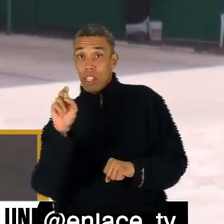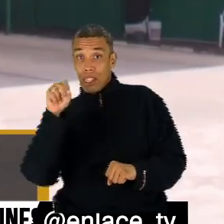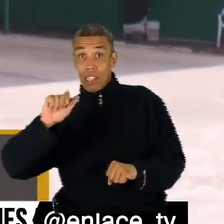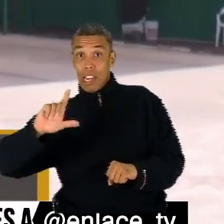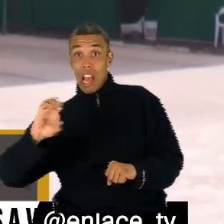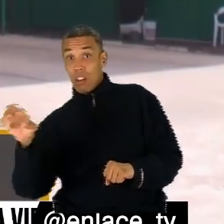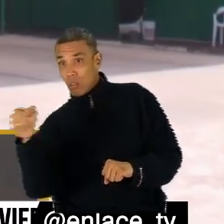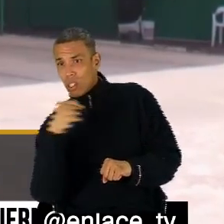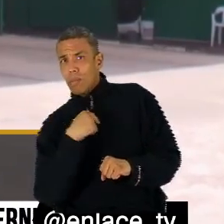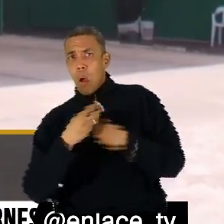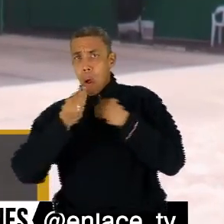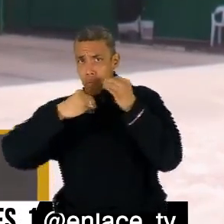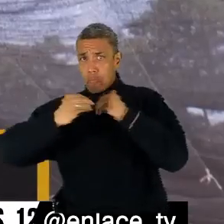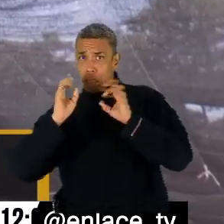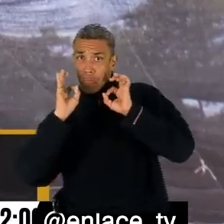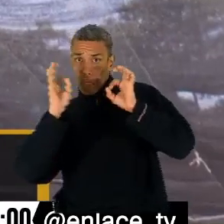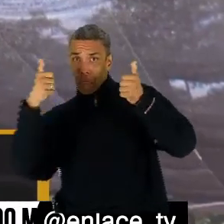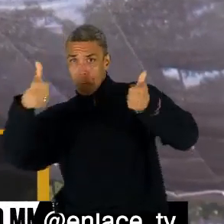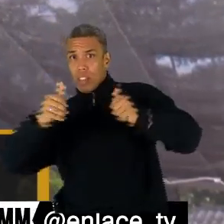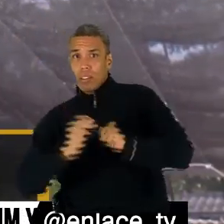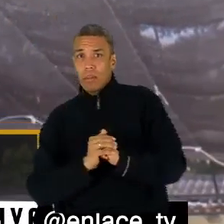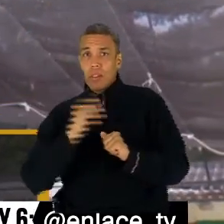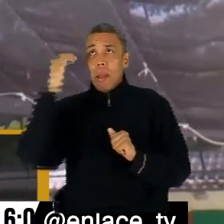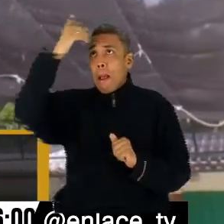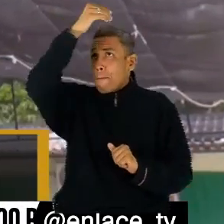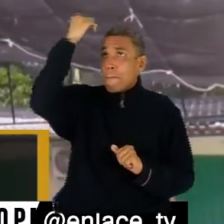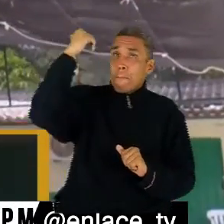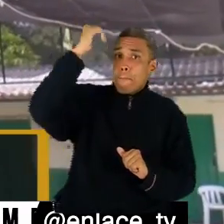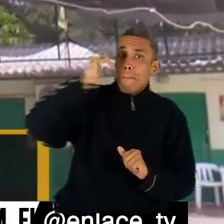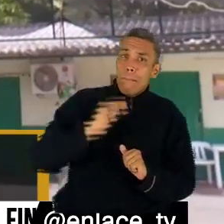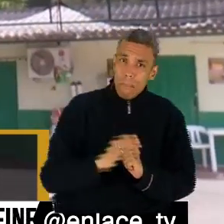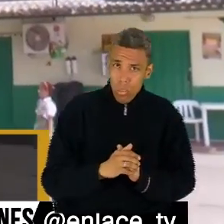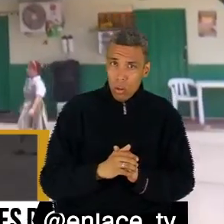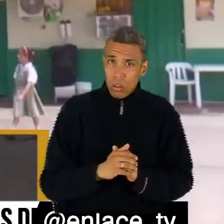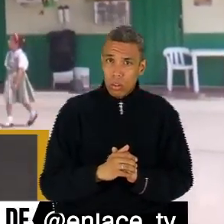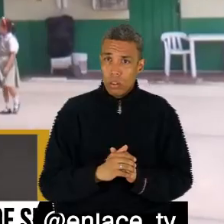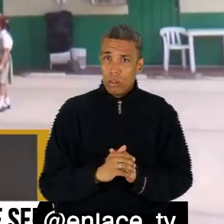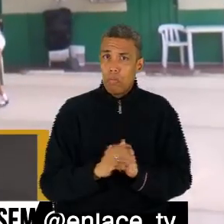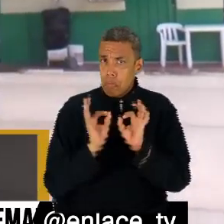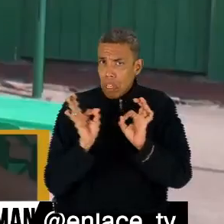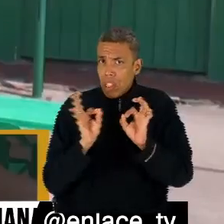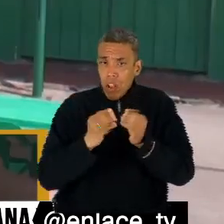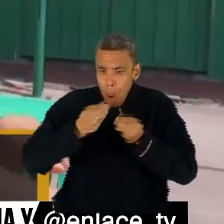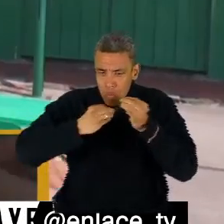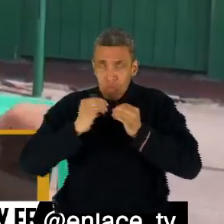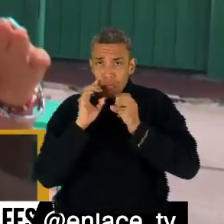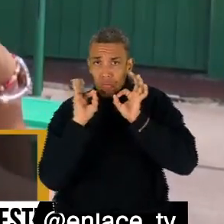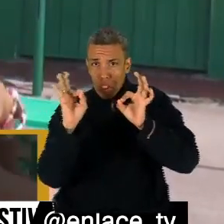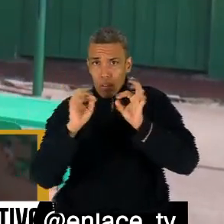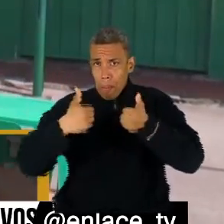radica en que los alimentos son servidos a los niños a pleno sol a pesar de una polisombra que allí se ha instalado. No